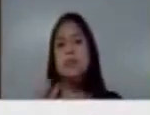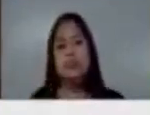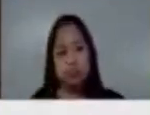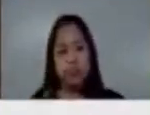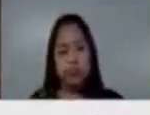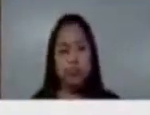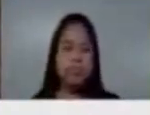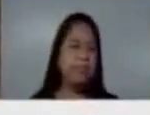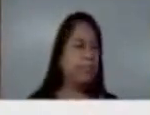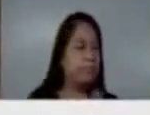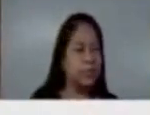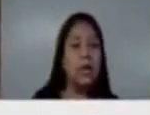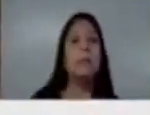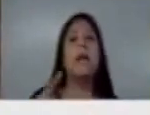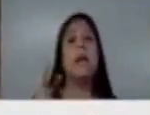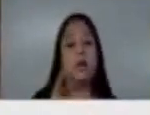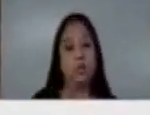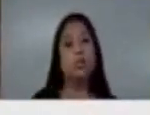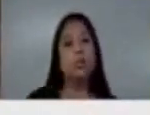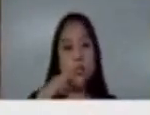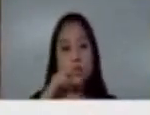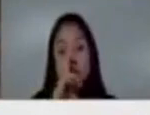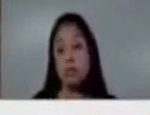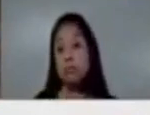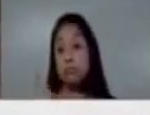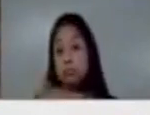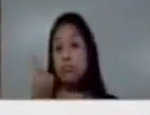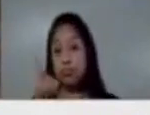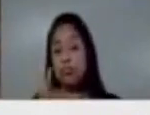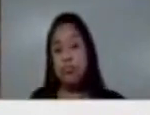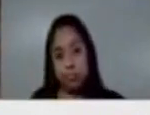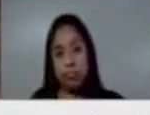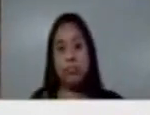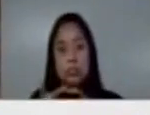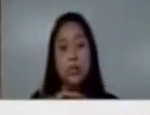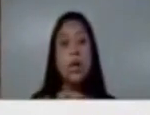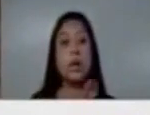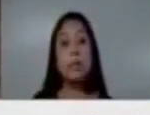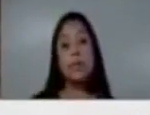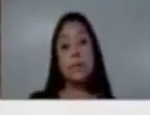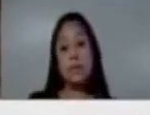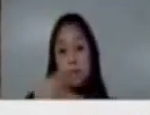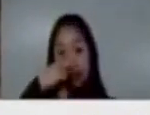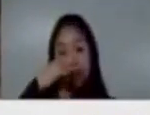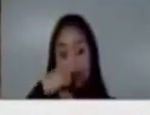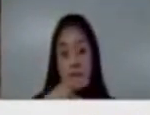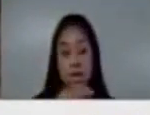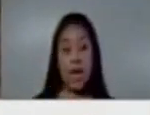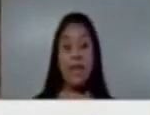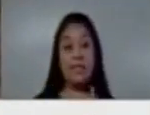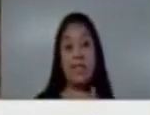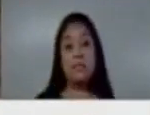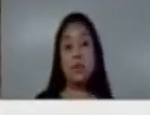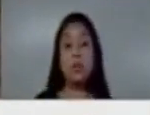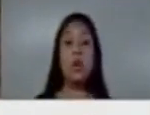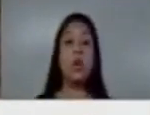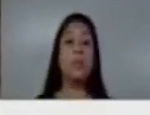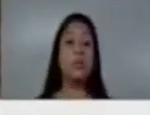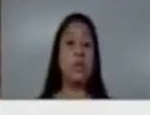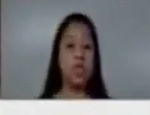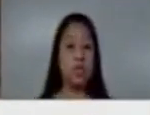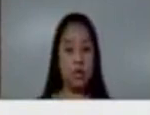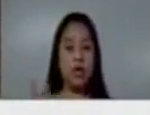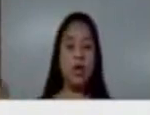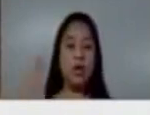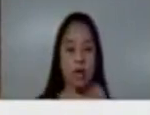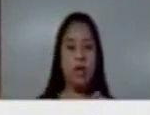relaciones comerciales y diplomáticas que se mantienen con este país. Estaremos haciendo un enlace más adelante